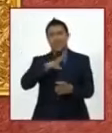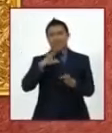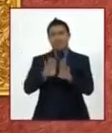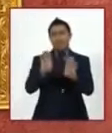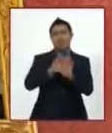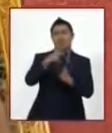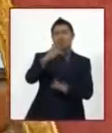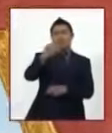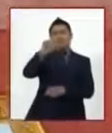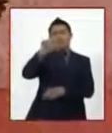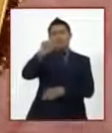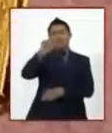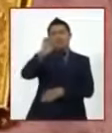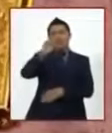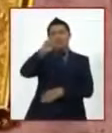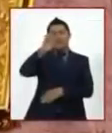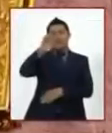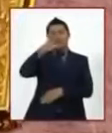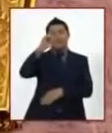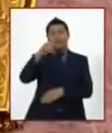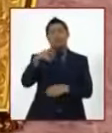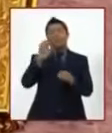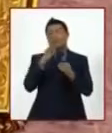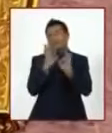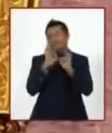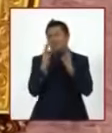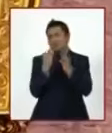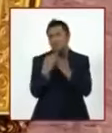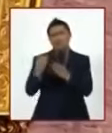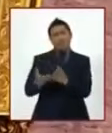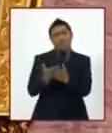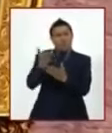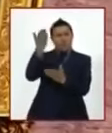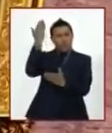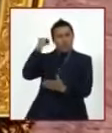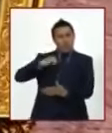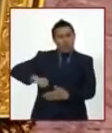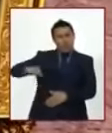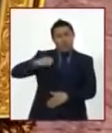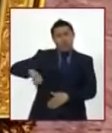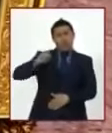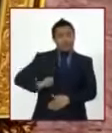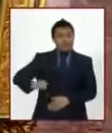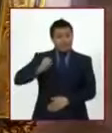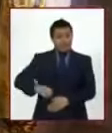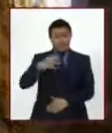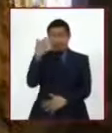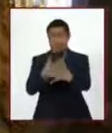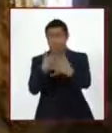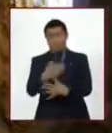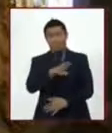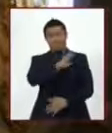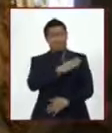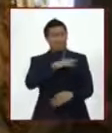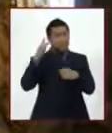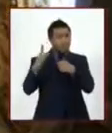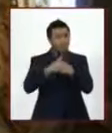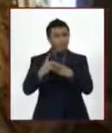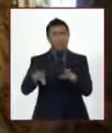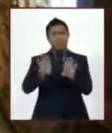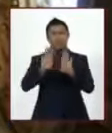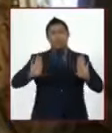plateresco. Este estilo, que surgió en España en el siglo XV, se caracterizó por integrar elementos